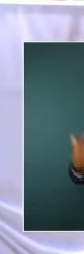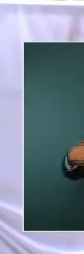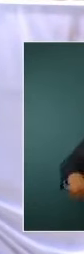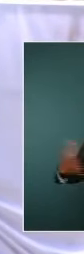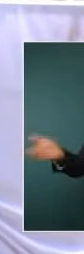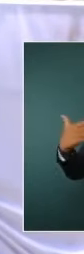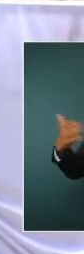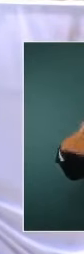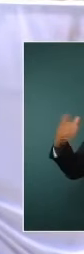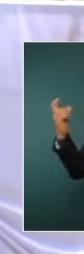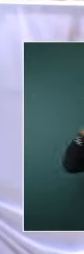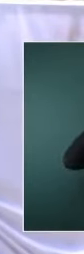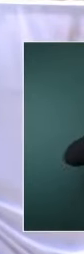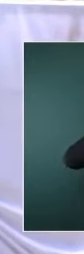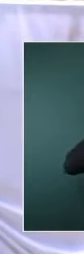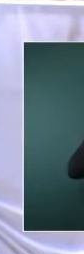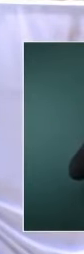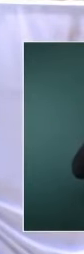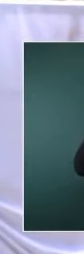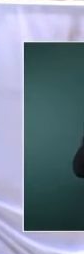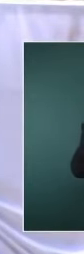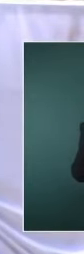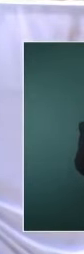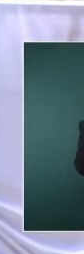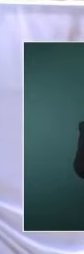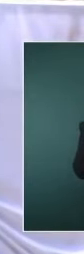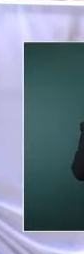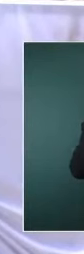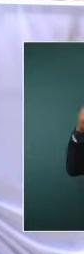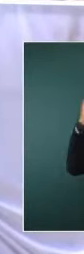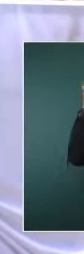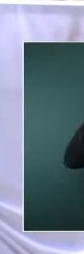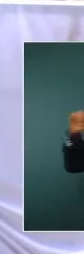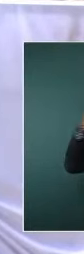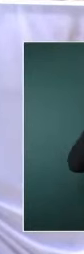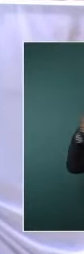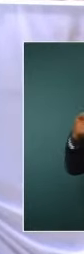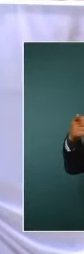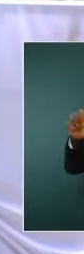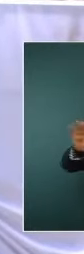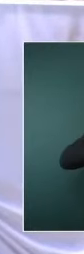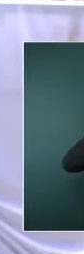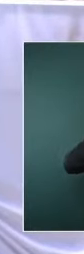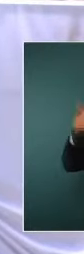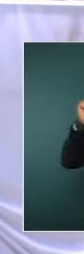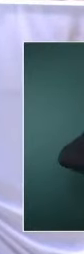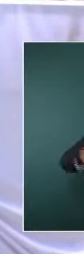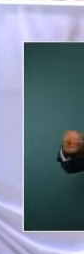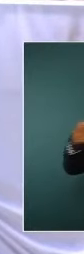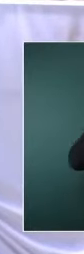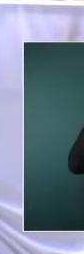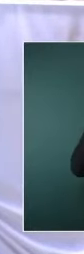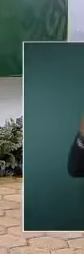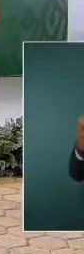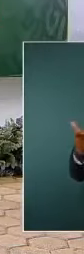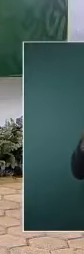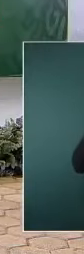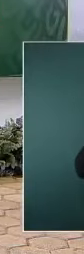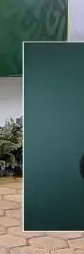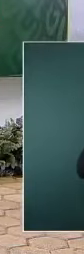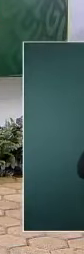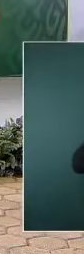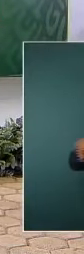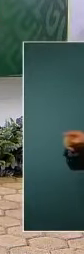por México que ha denunciado el presidente López Obrador y que tiene como primera temporada de espectáculo político la participación